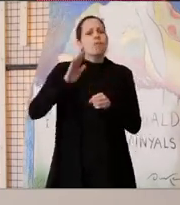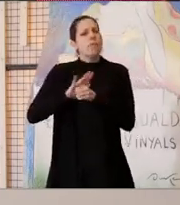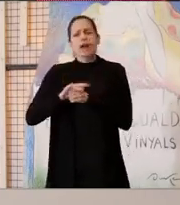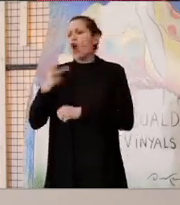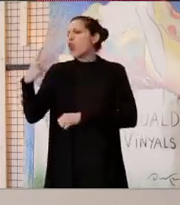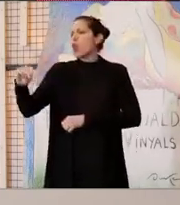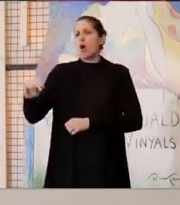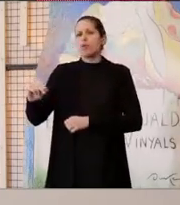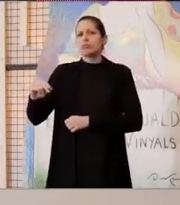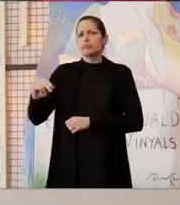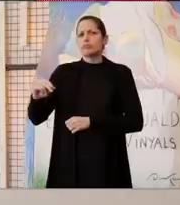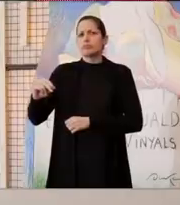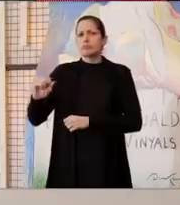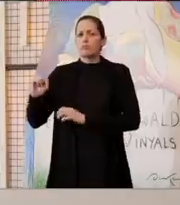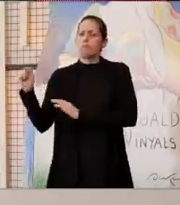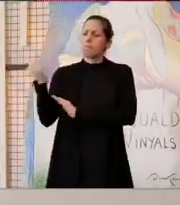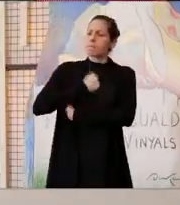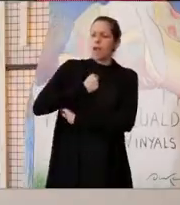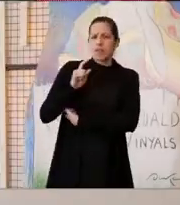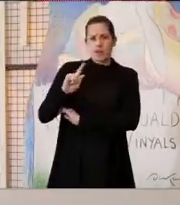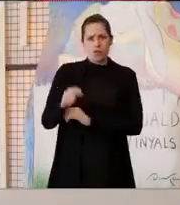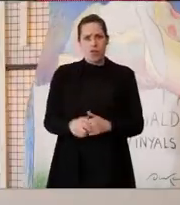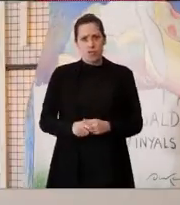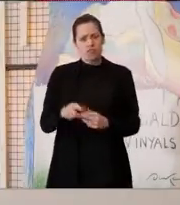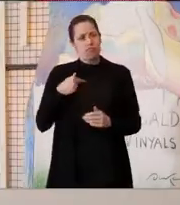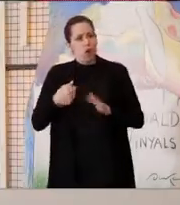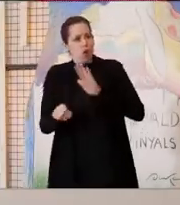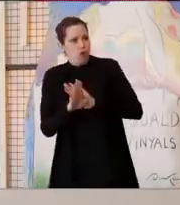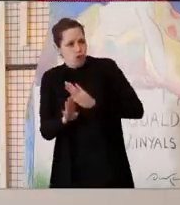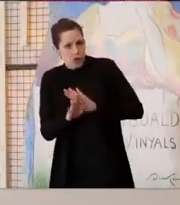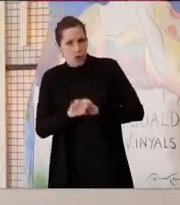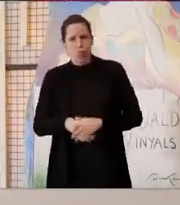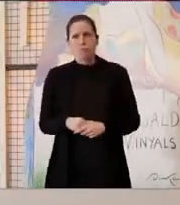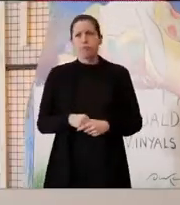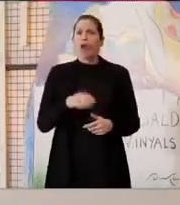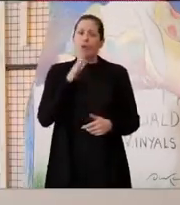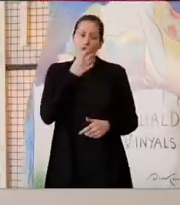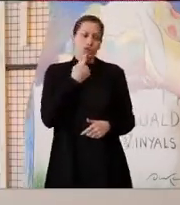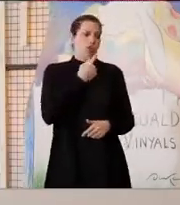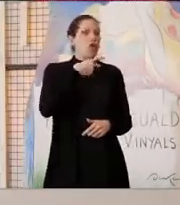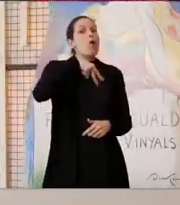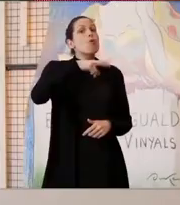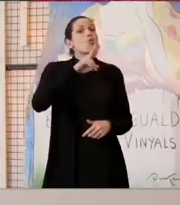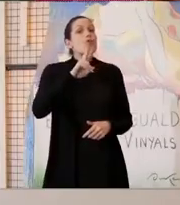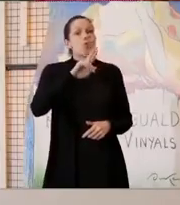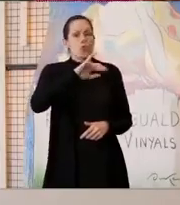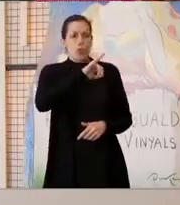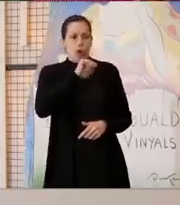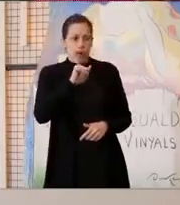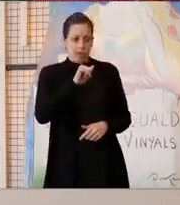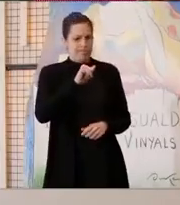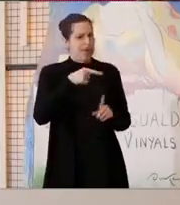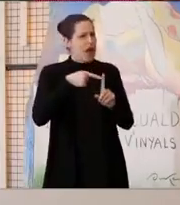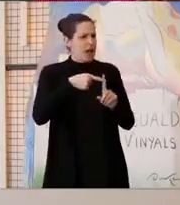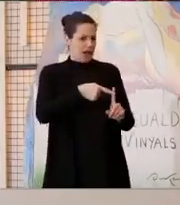que vamos a continuar Por eso yo tengo que decirle a Nuria que de verdad es una gran referente